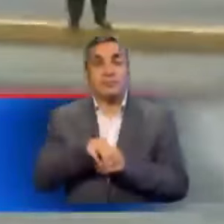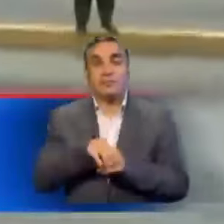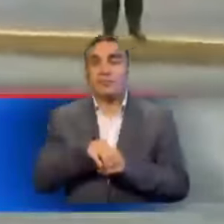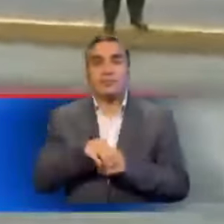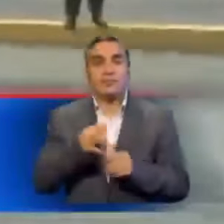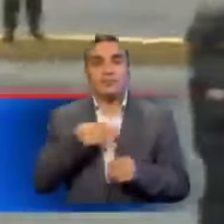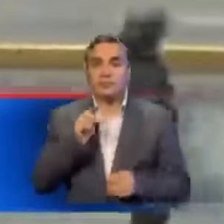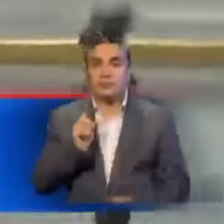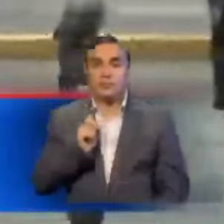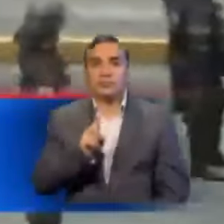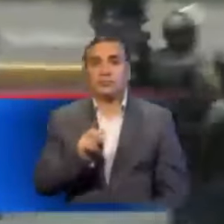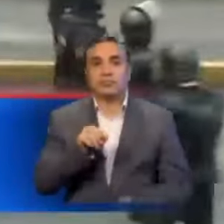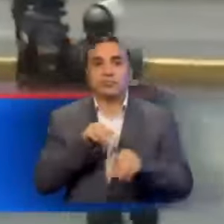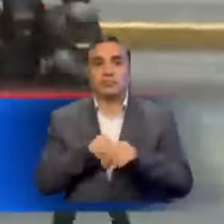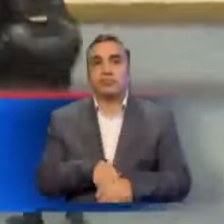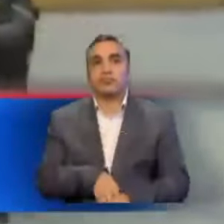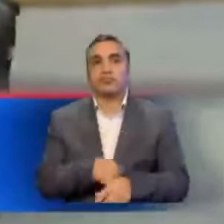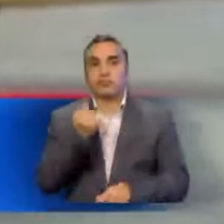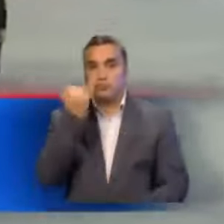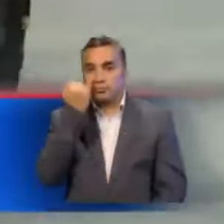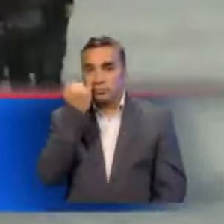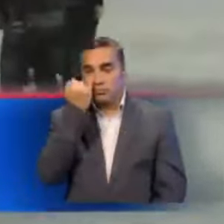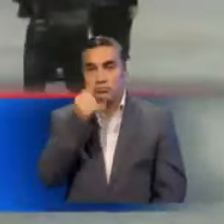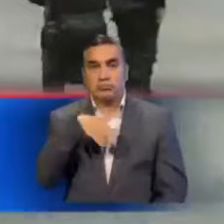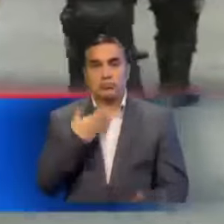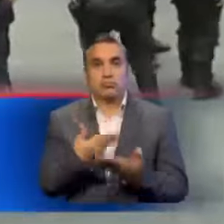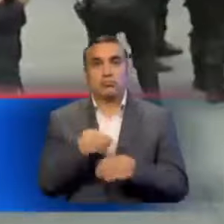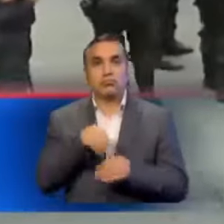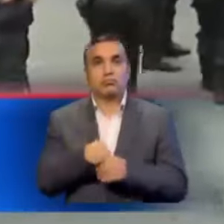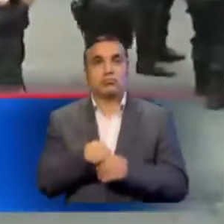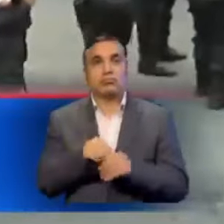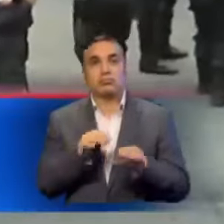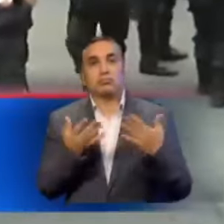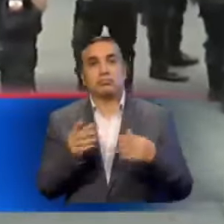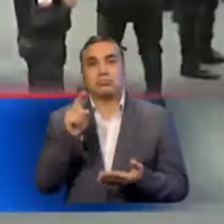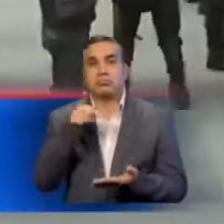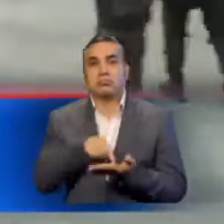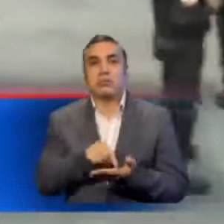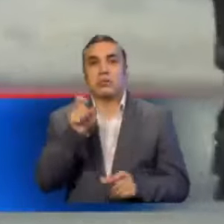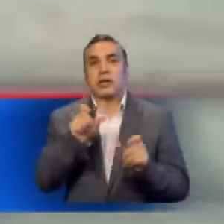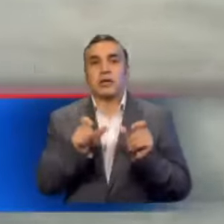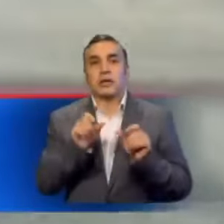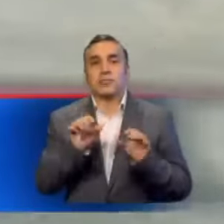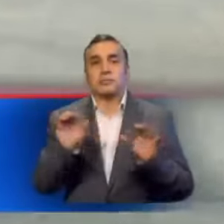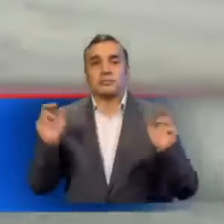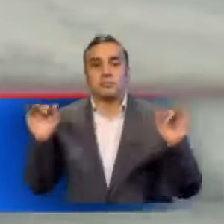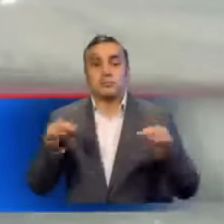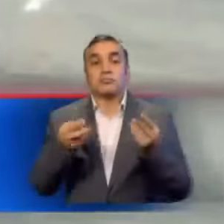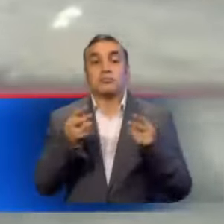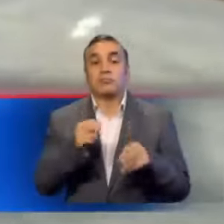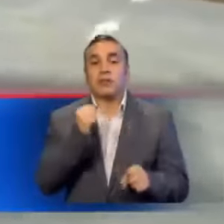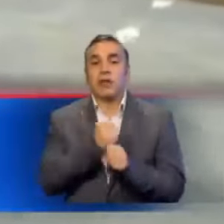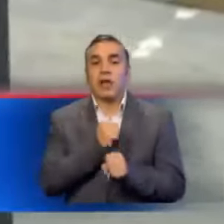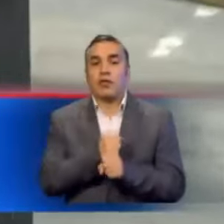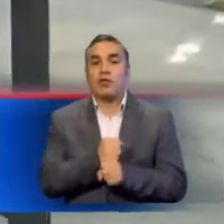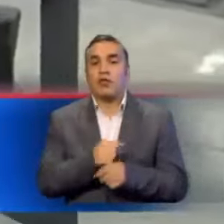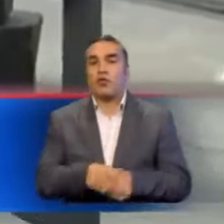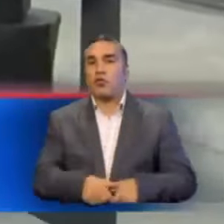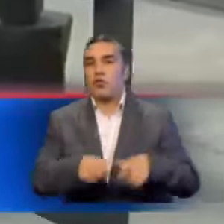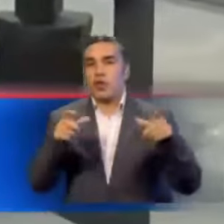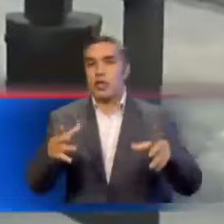está presente ya la marcha indígena, que ha llegado al menos 1,000 personas, y hay un amplio operativo